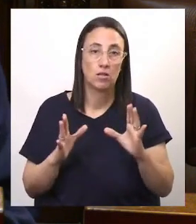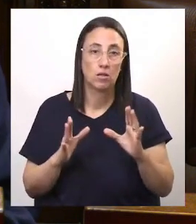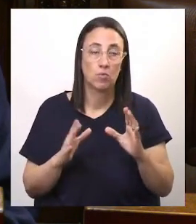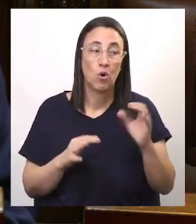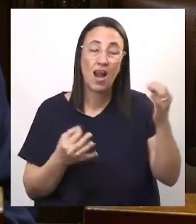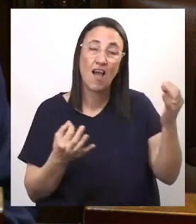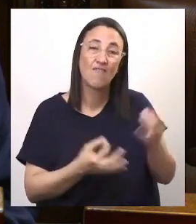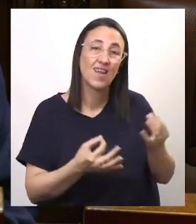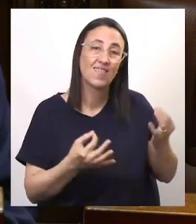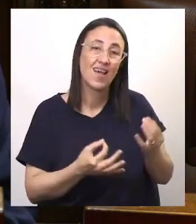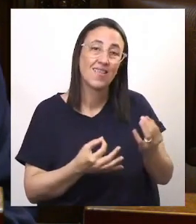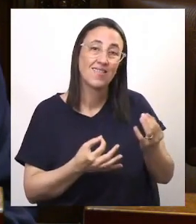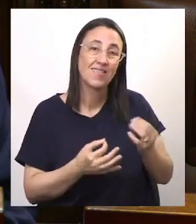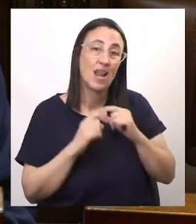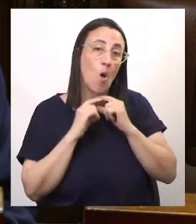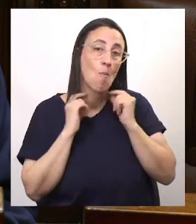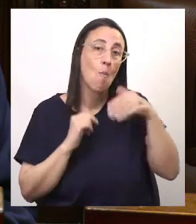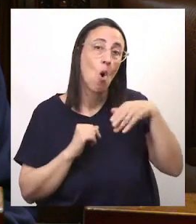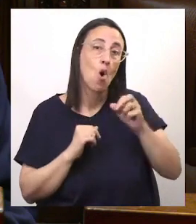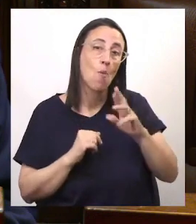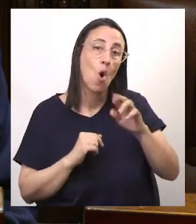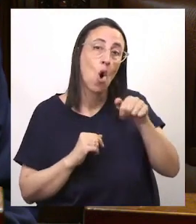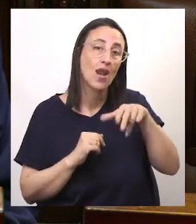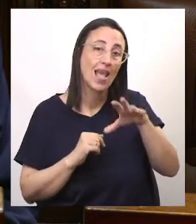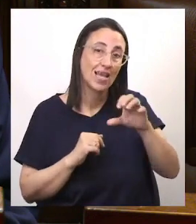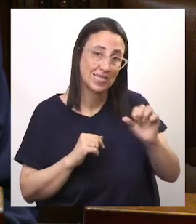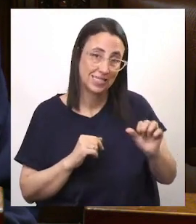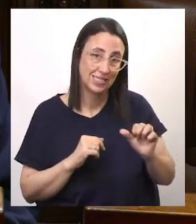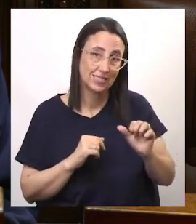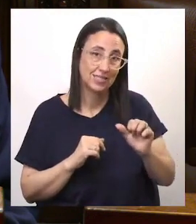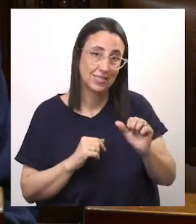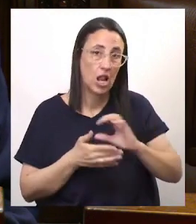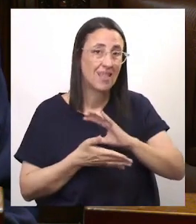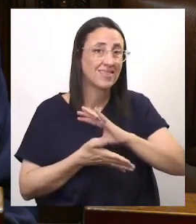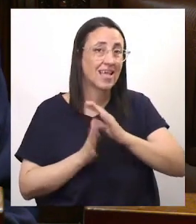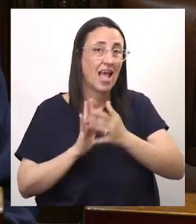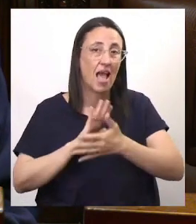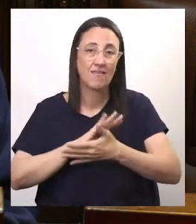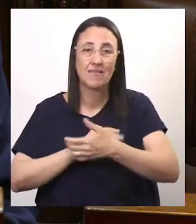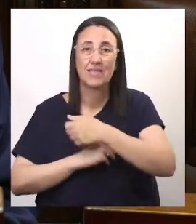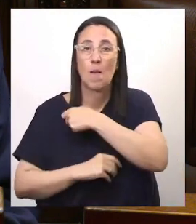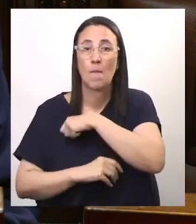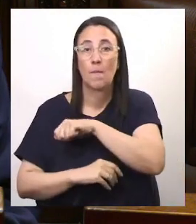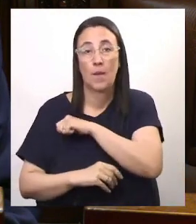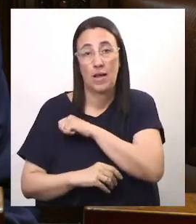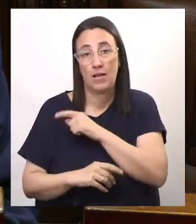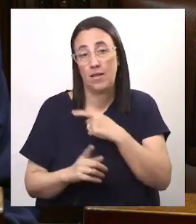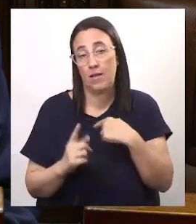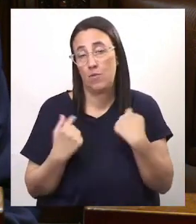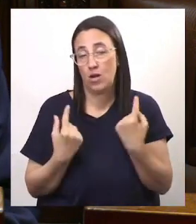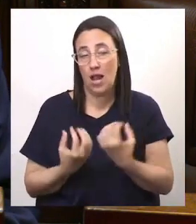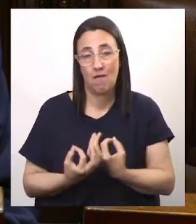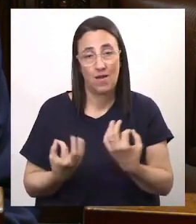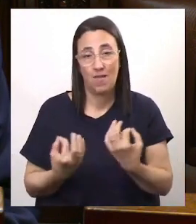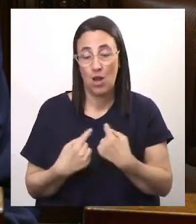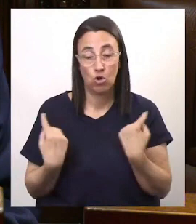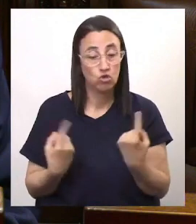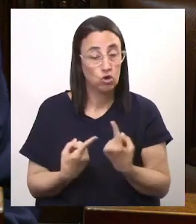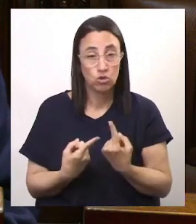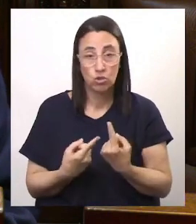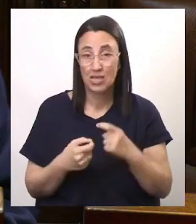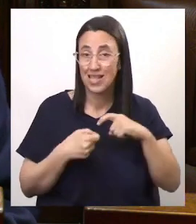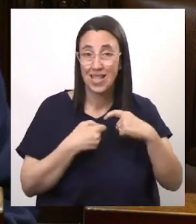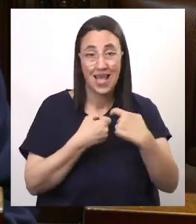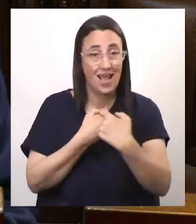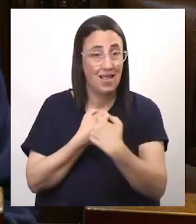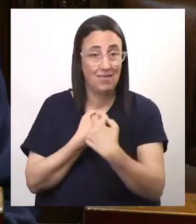borbónico, la gran decadencia de España y de la hispanidad, porque compatriotas fuimos integrantes